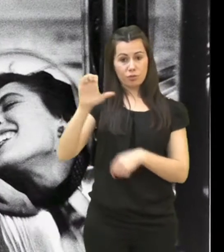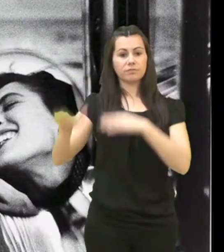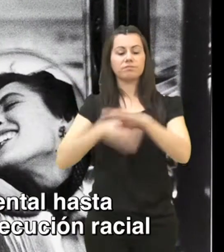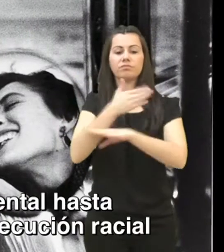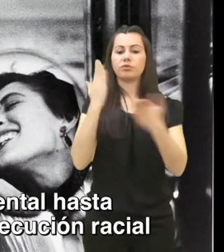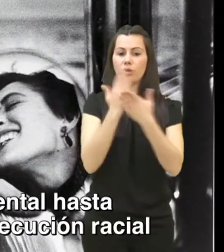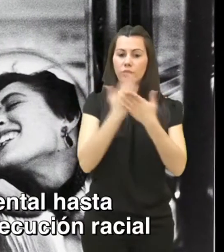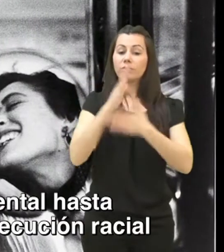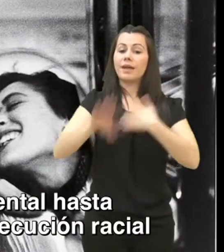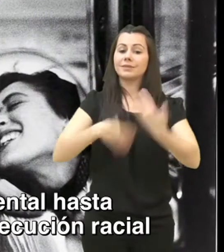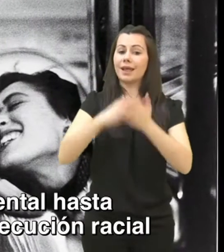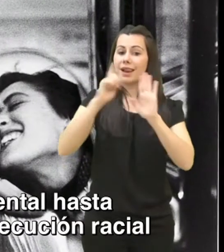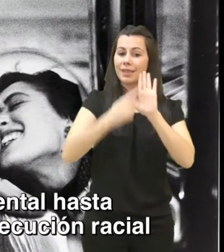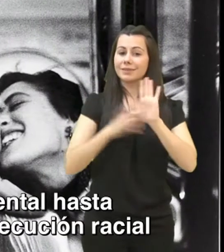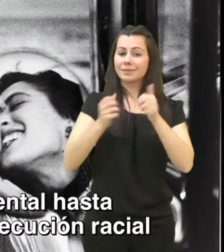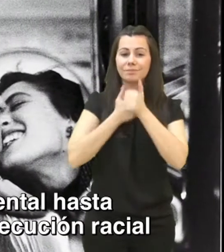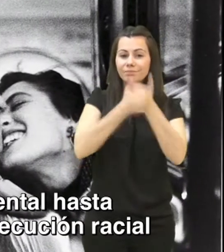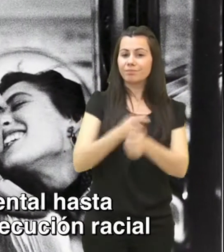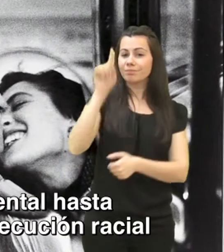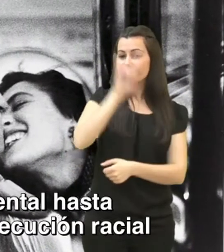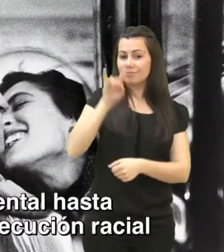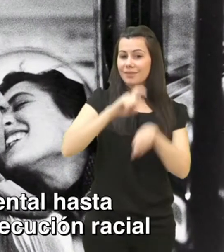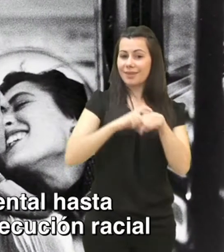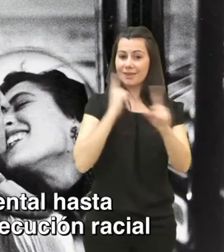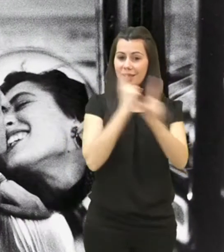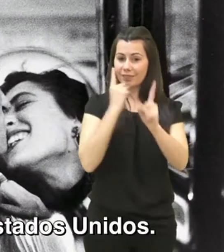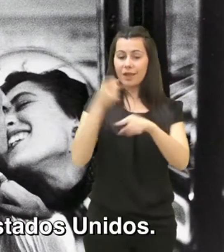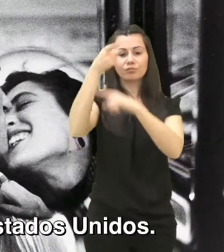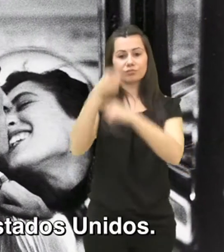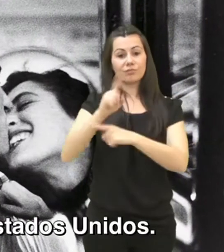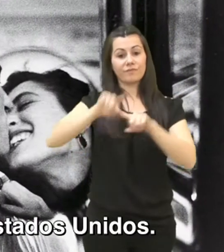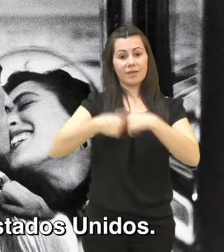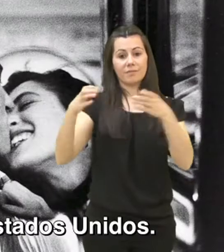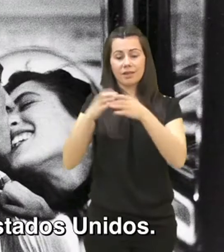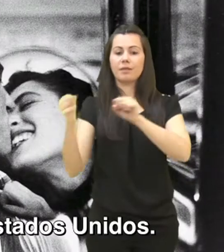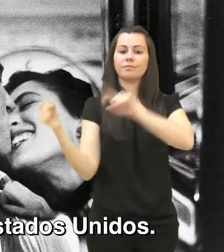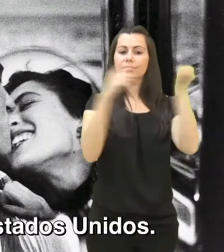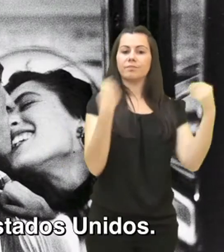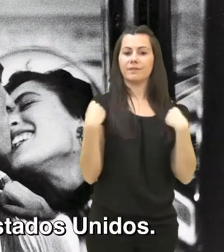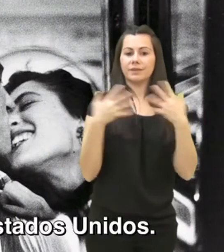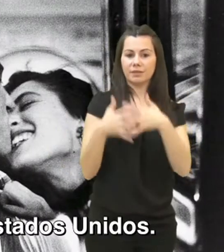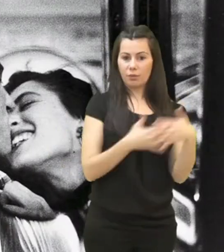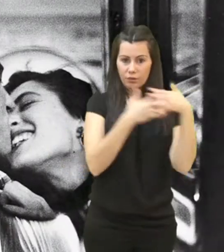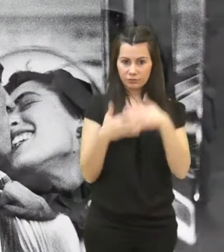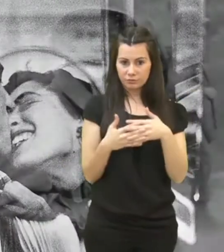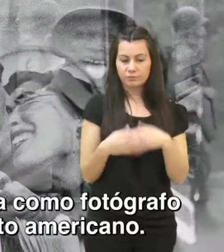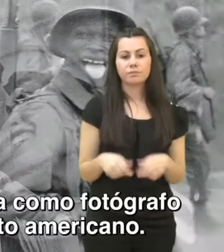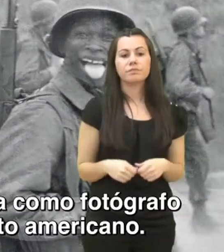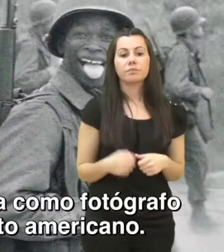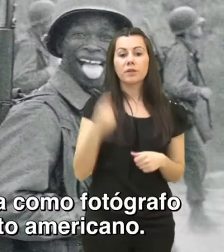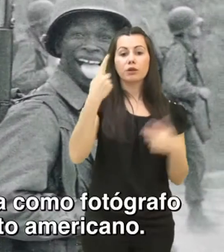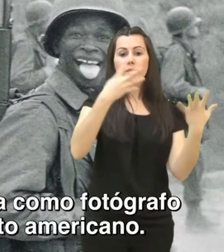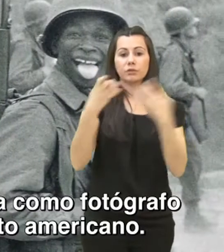Elliot acude a la escuela elemental hasta que las leyes de persecución racial les obligan a huir a Estados Unidos.